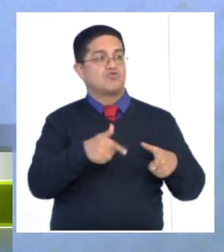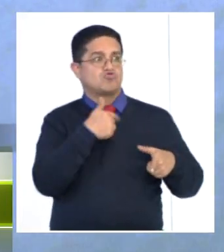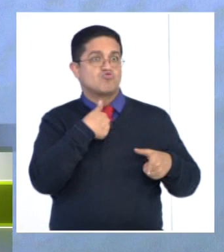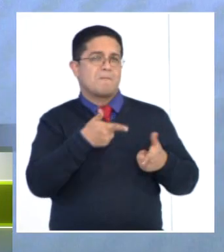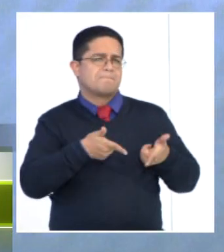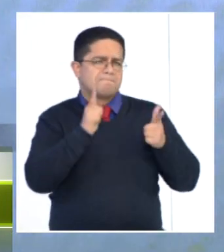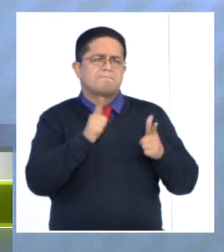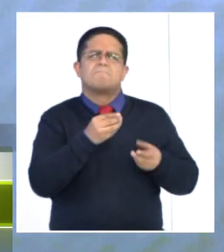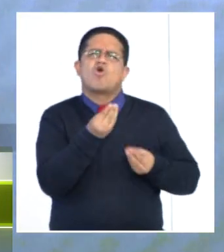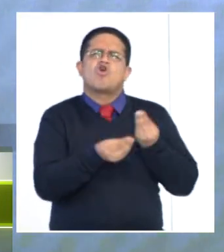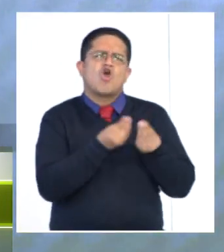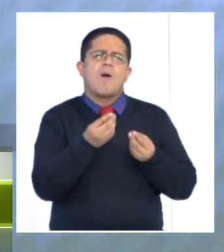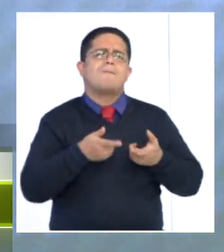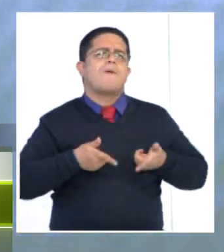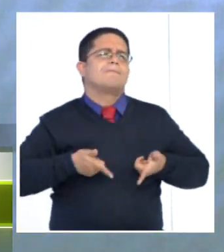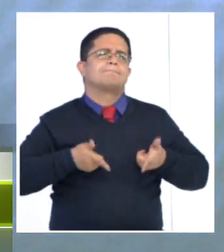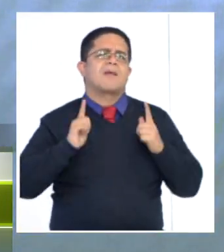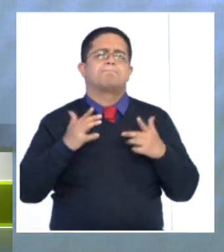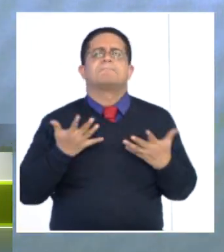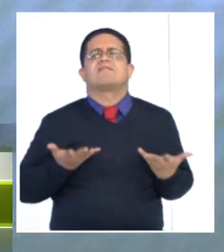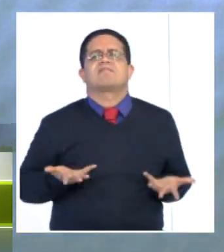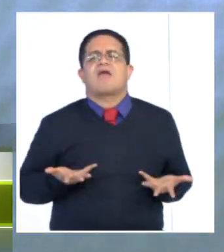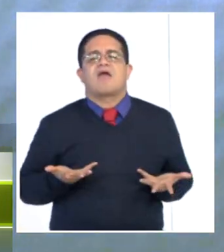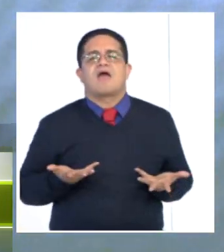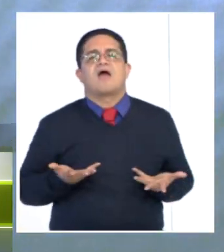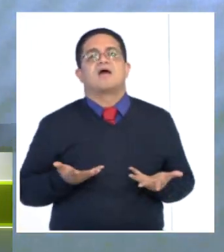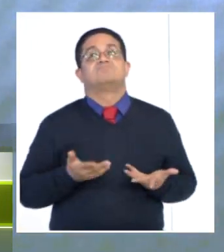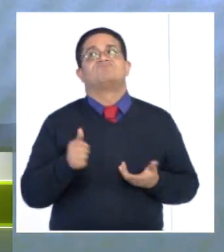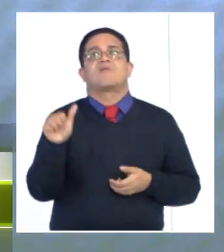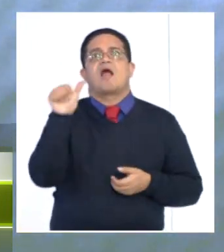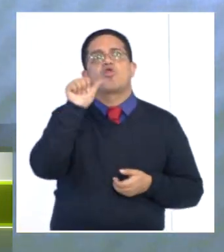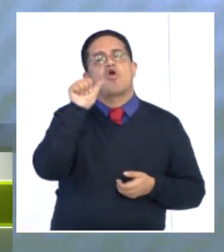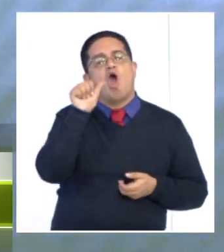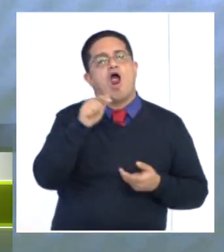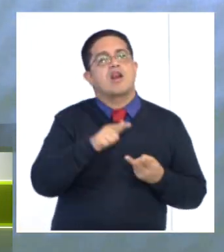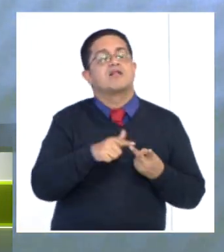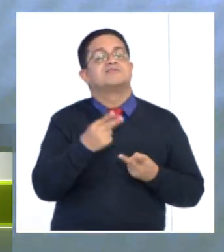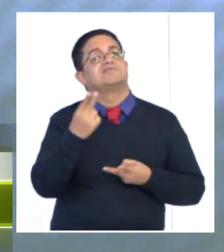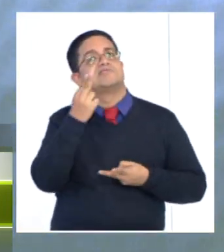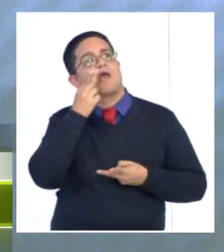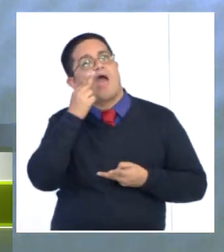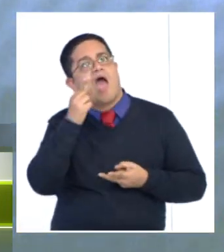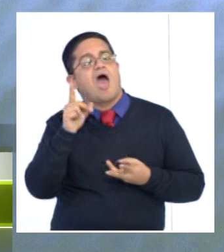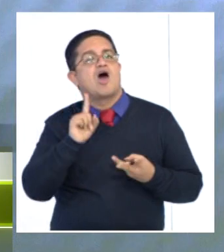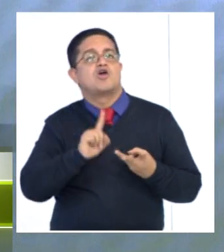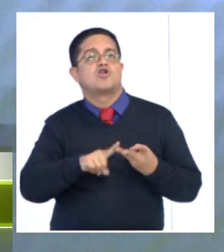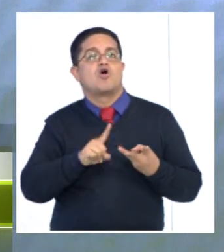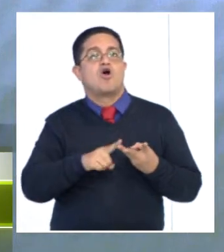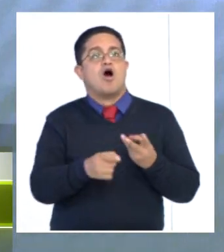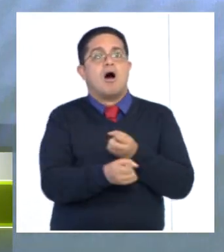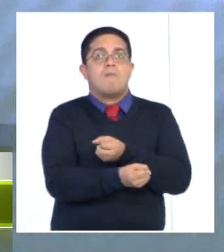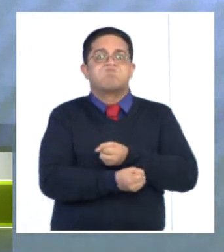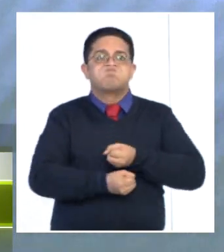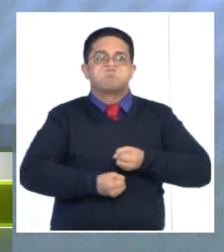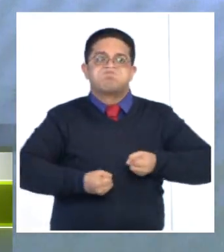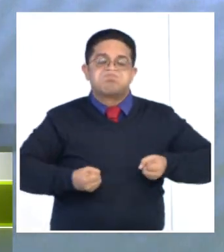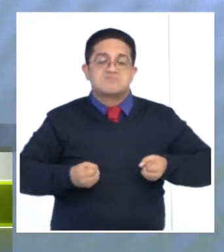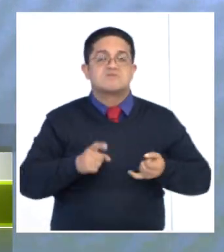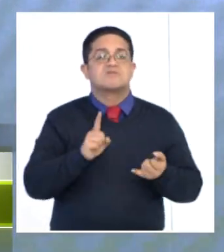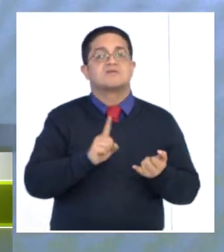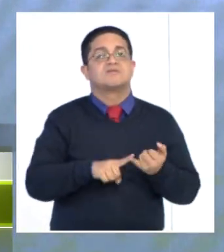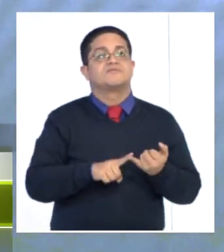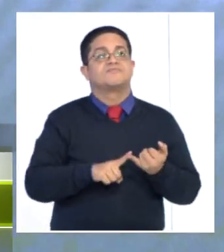¿Y cómo le das tú un ambiente propicio a esa célula maligna? Alcohol, cigarrillo, obesidad,